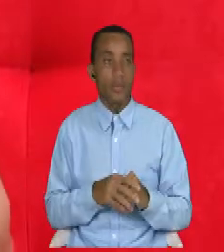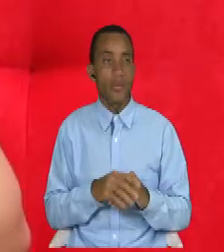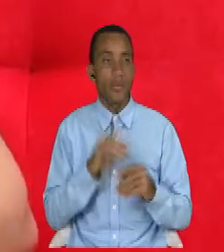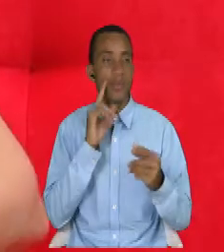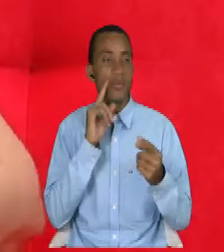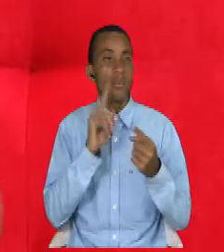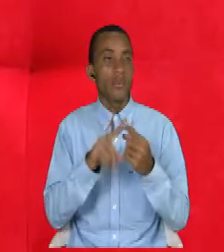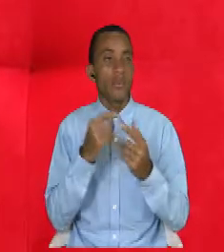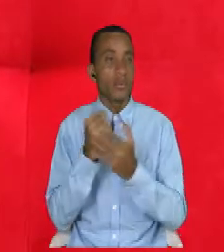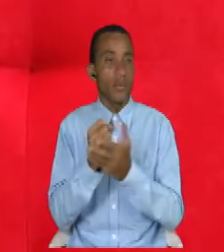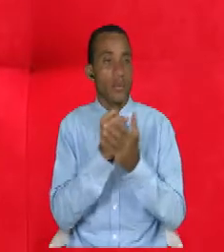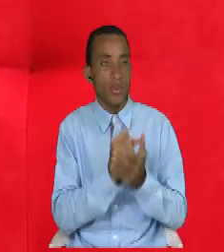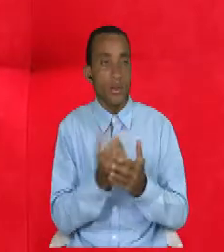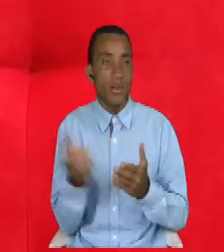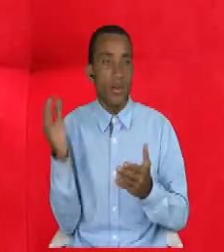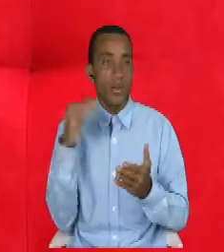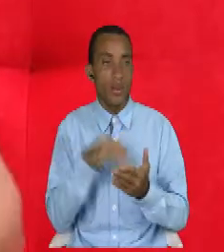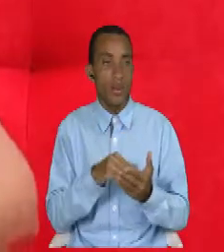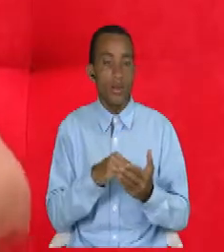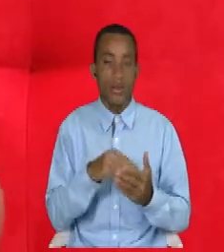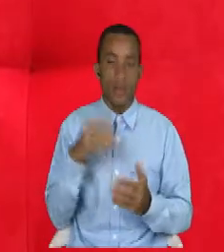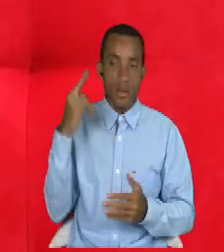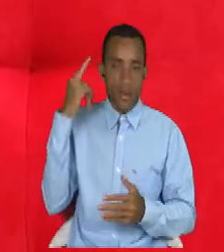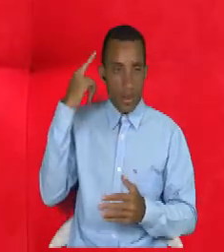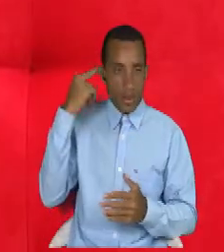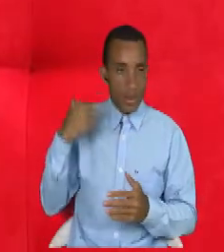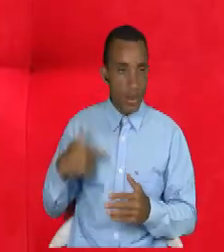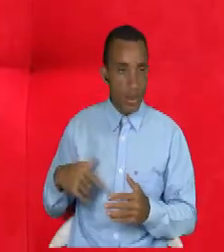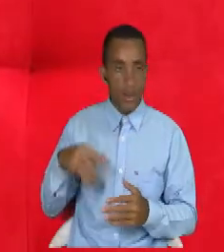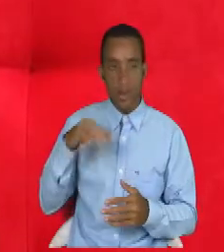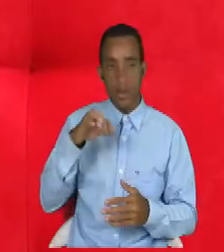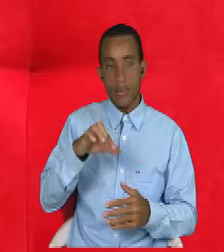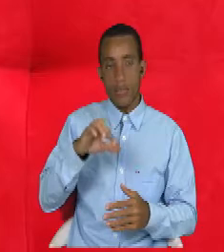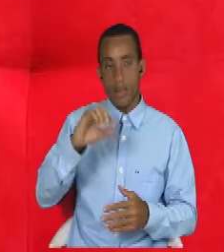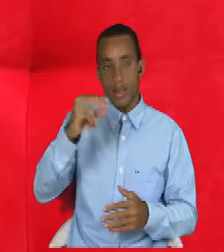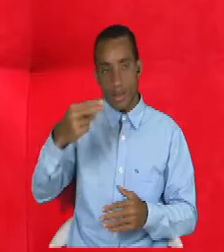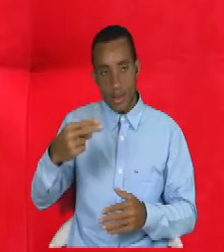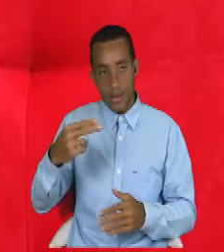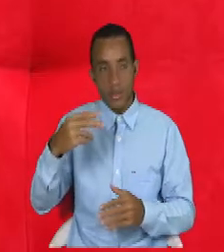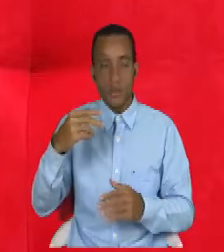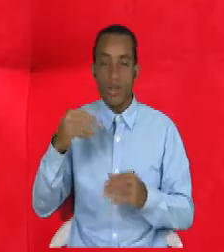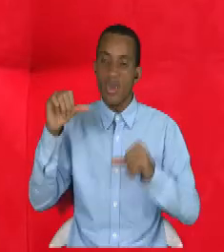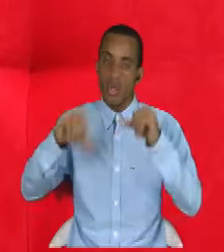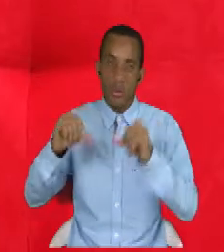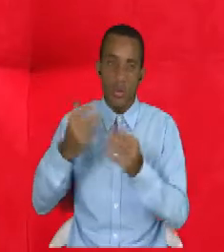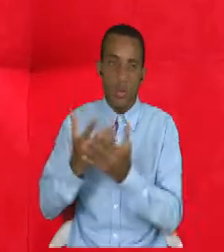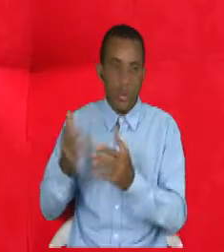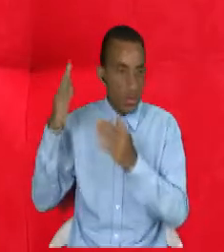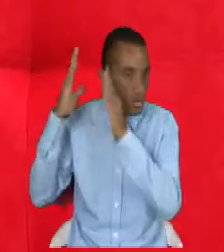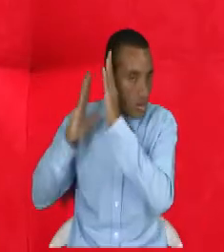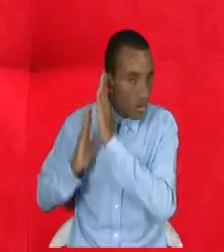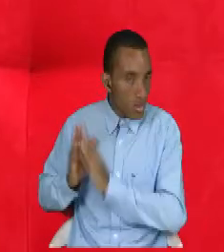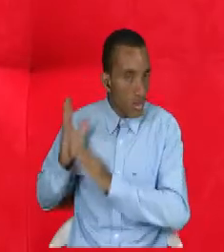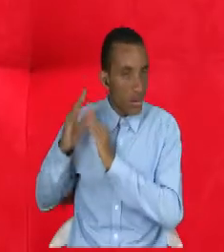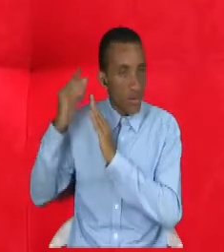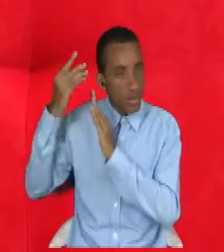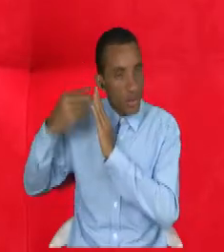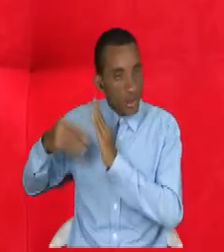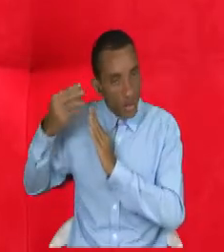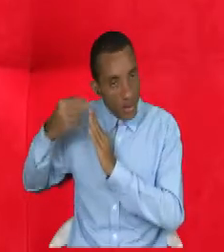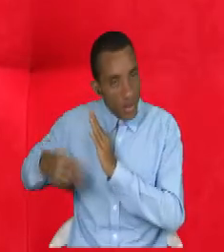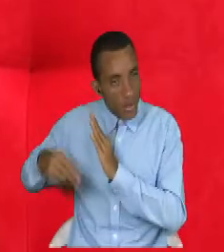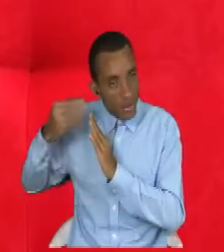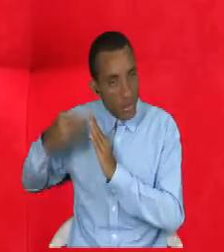ayudarnos a recuperar el ph del cabello que se ha perdido por procesos químicos por rayitos por mechas por